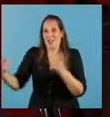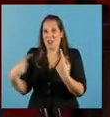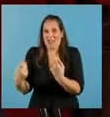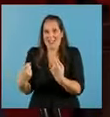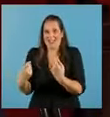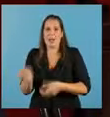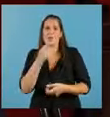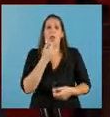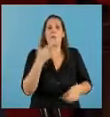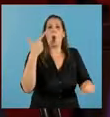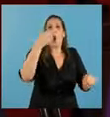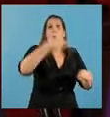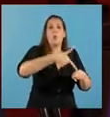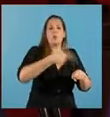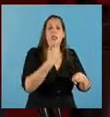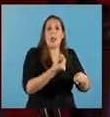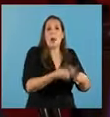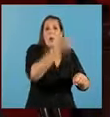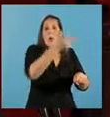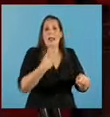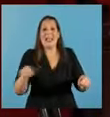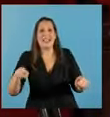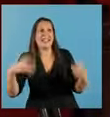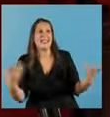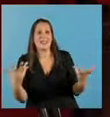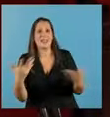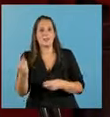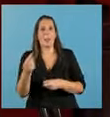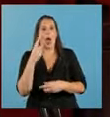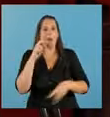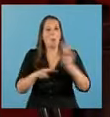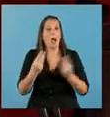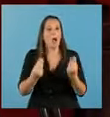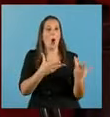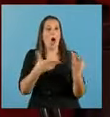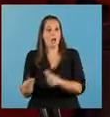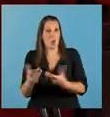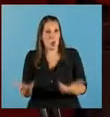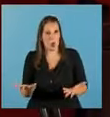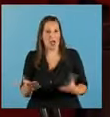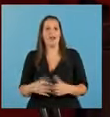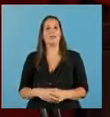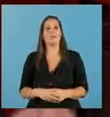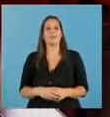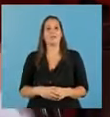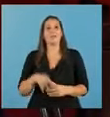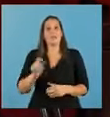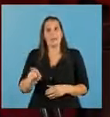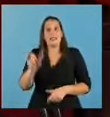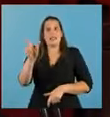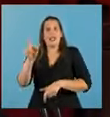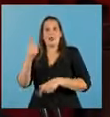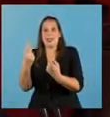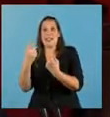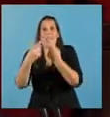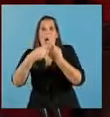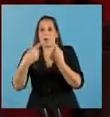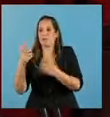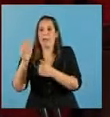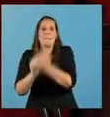no los afecte tampoco. Una divisa estabilizada los ayuda mucho a la hora de comprar sus